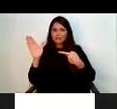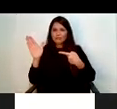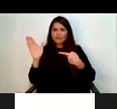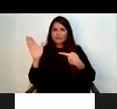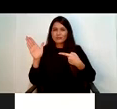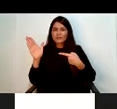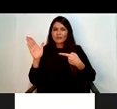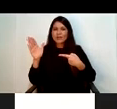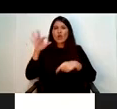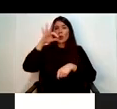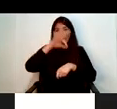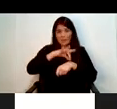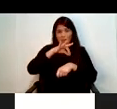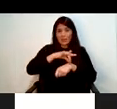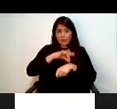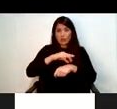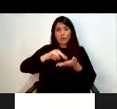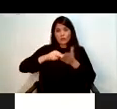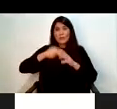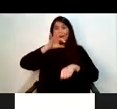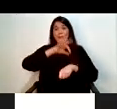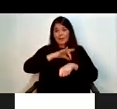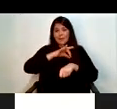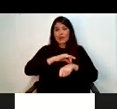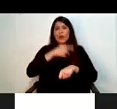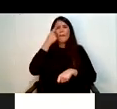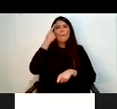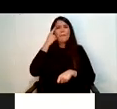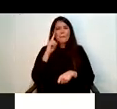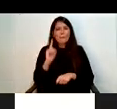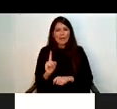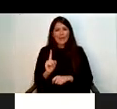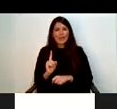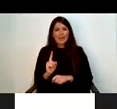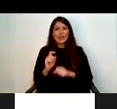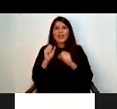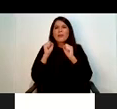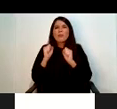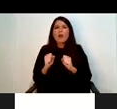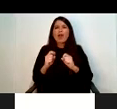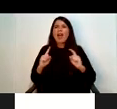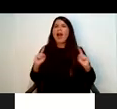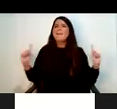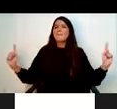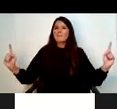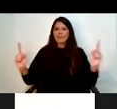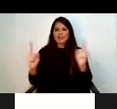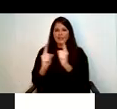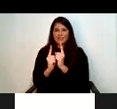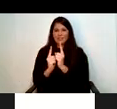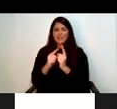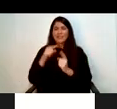descartar lo médico, pero sin dejar de lado qué es lo que puede hacer el ambiente, que eso nos va a brindar